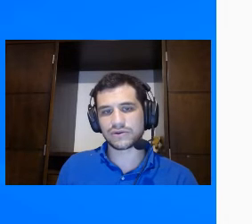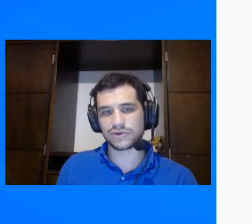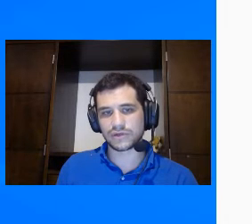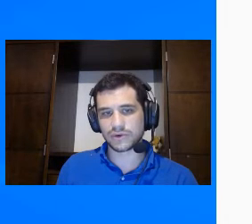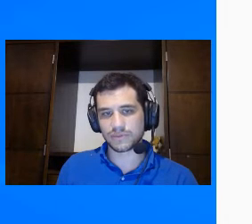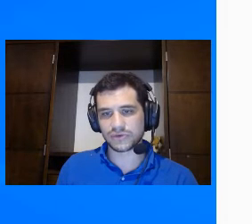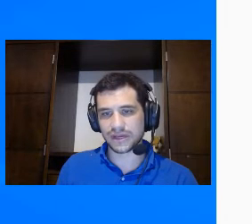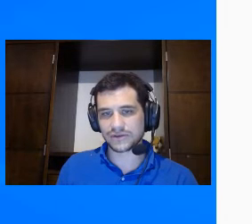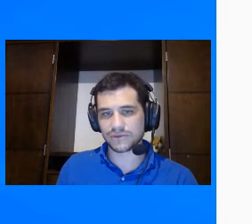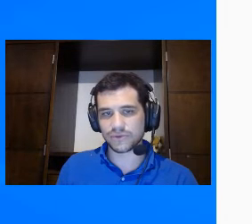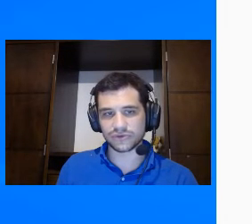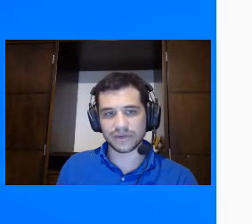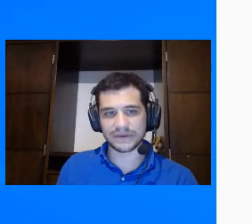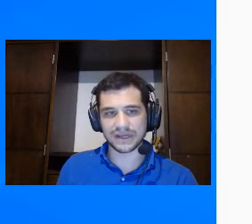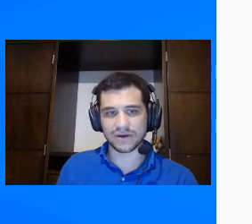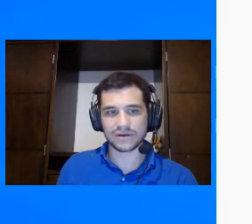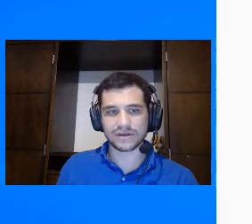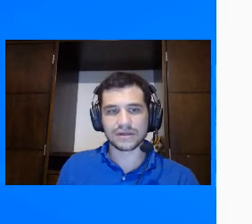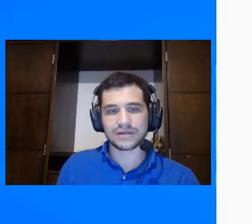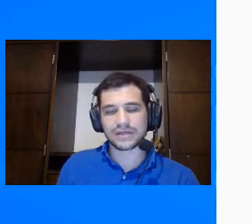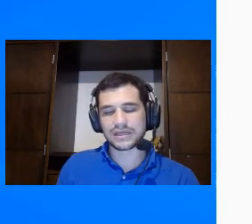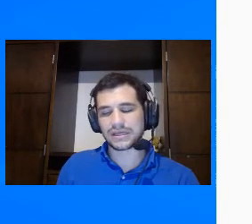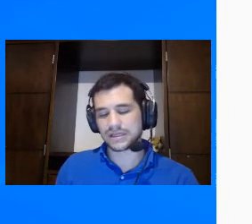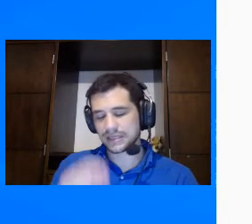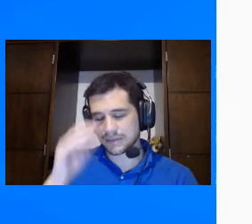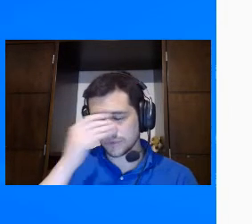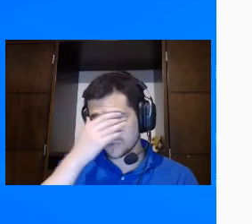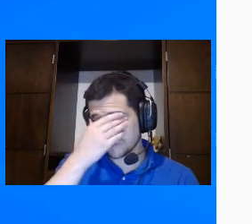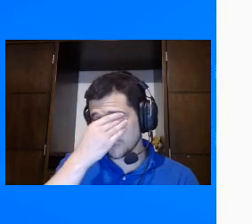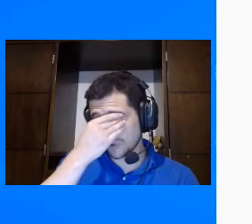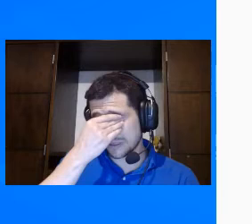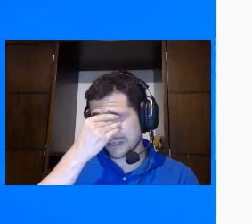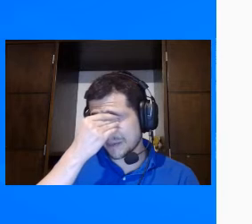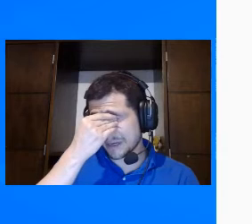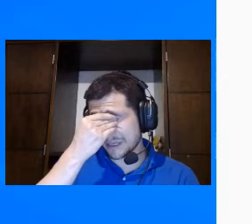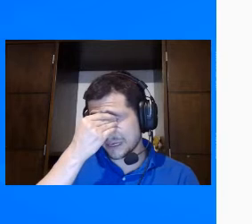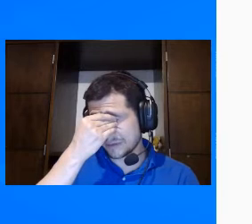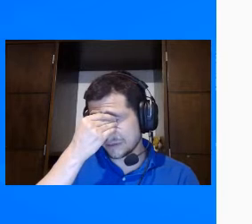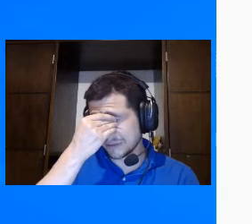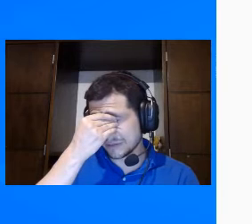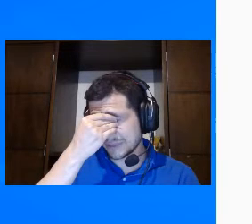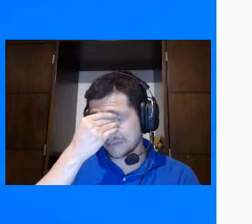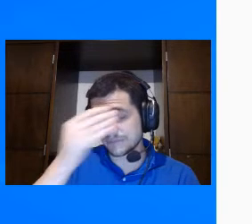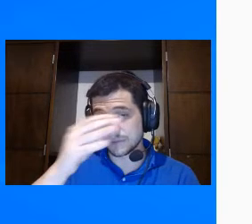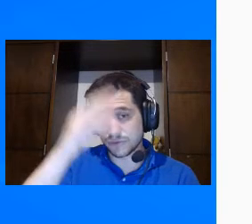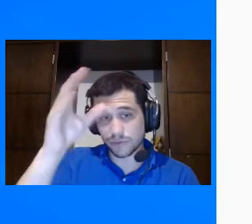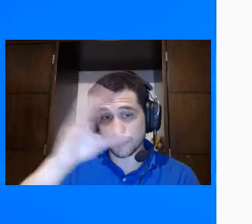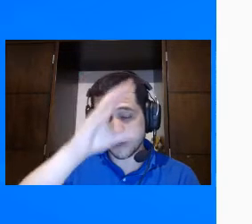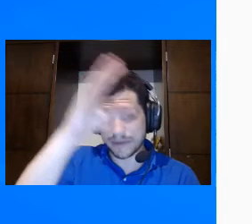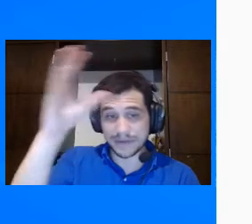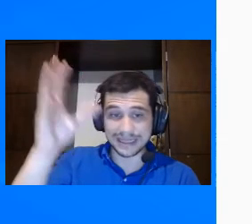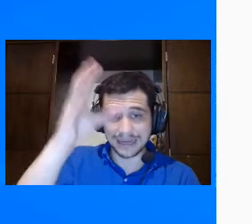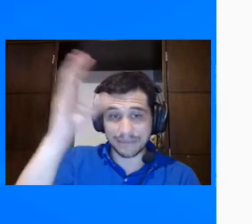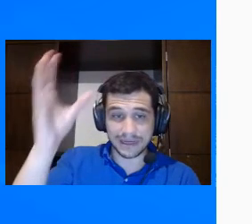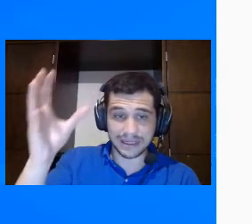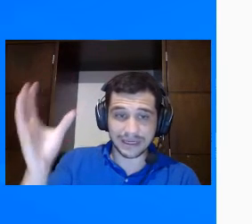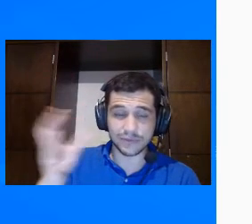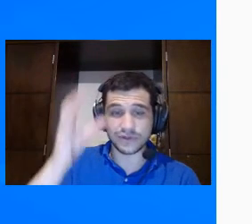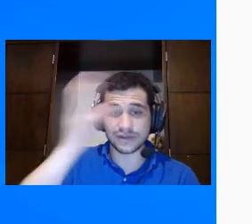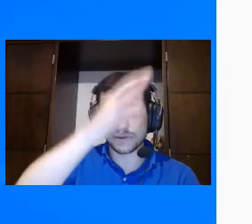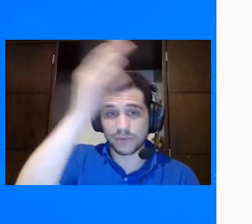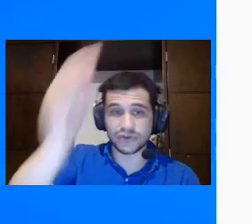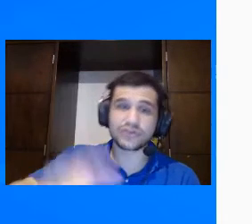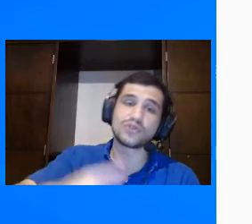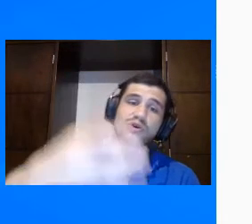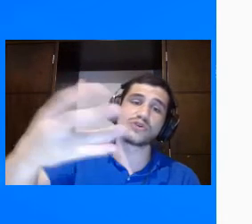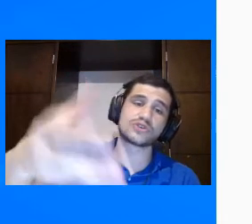ya cuando el cuerpo se ha descompuesto y ha pasado, digamos, por lo que se llamaría digamos, una primera etapa, digamos,